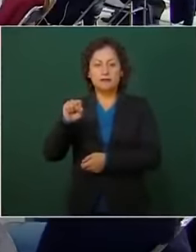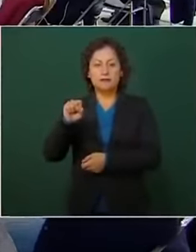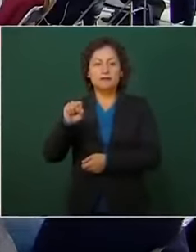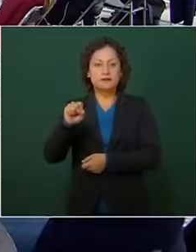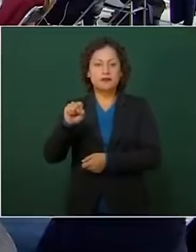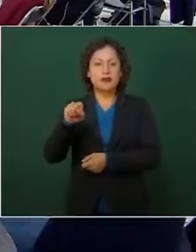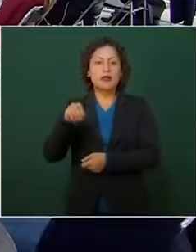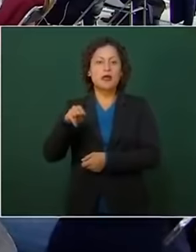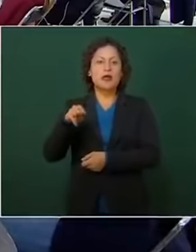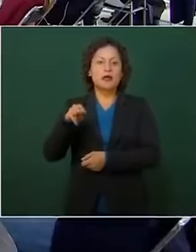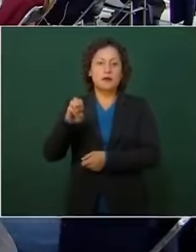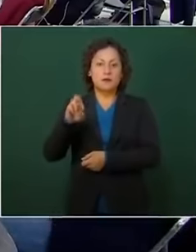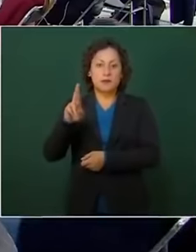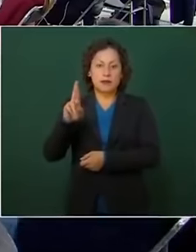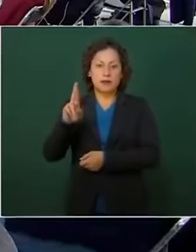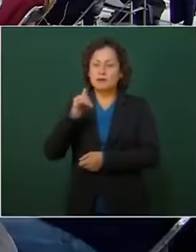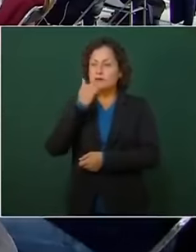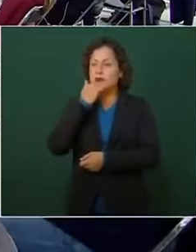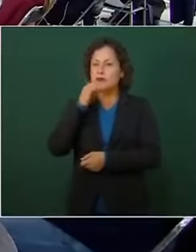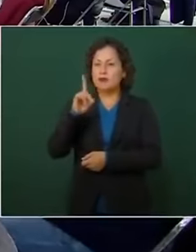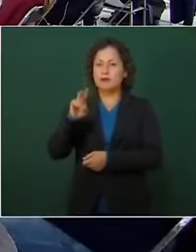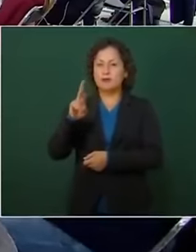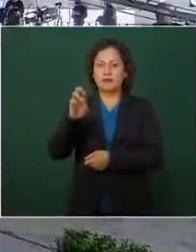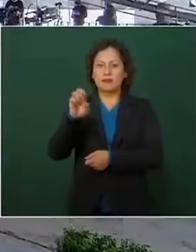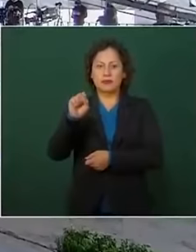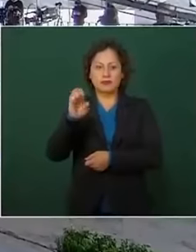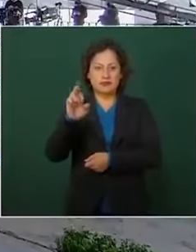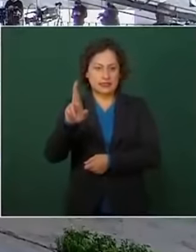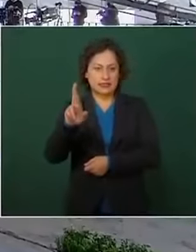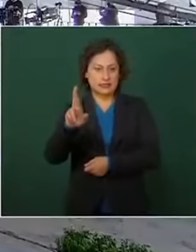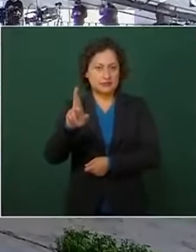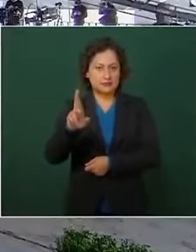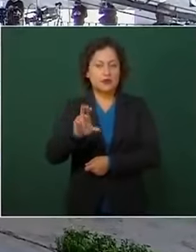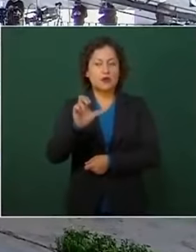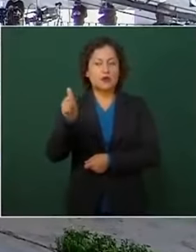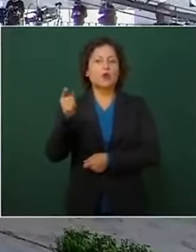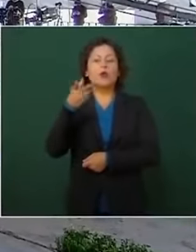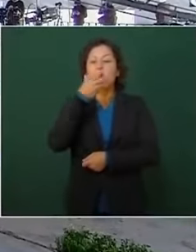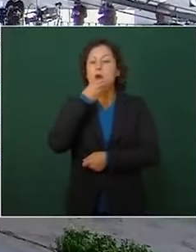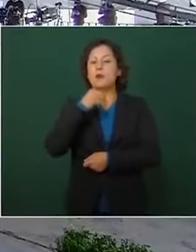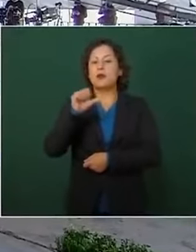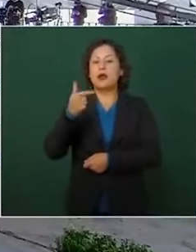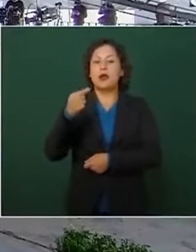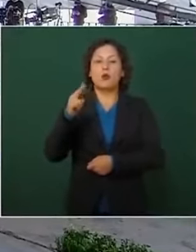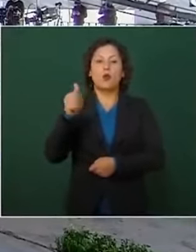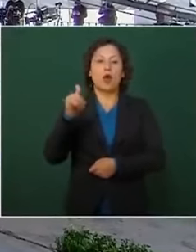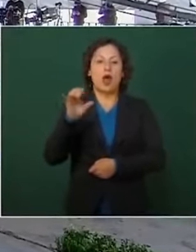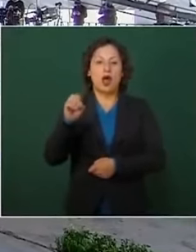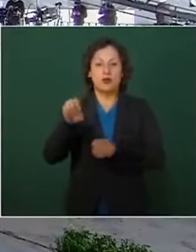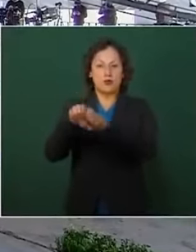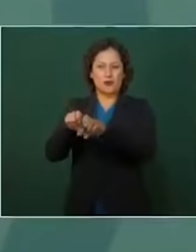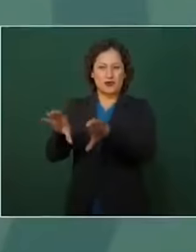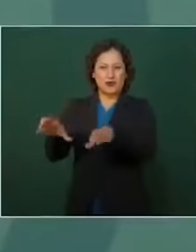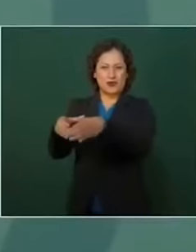merkel 13 10 15 y el señor aguayo y ese su equipo